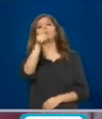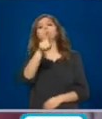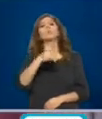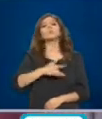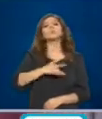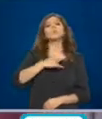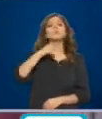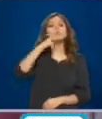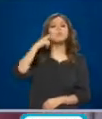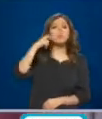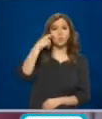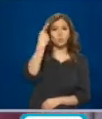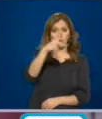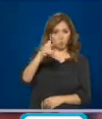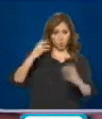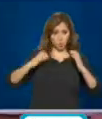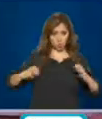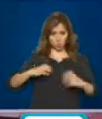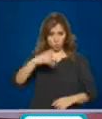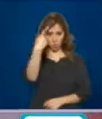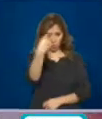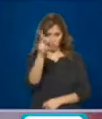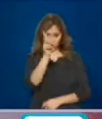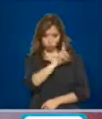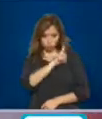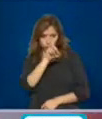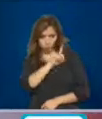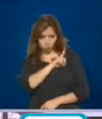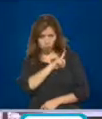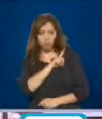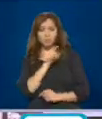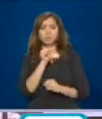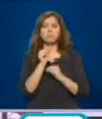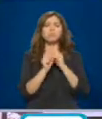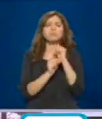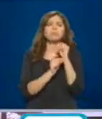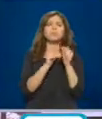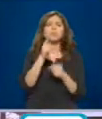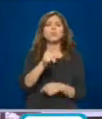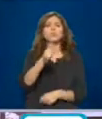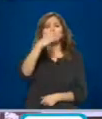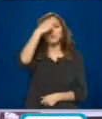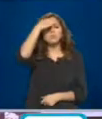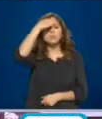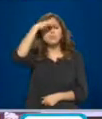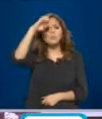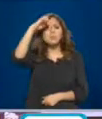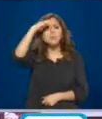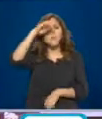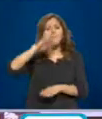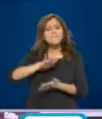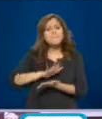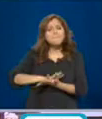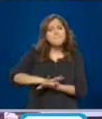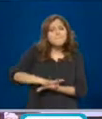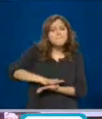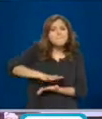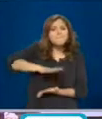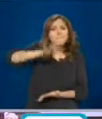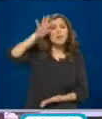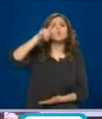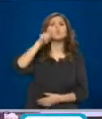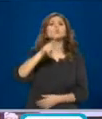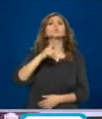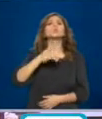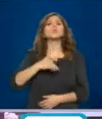bonito aún, autoerotismo. Vamos como ensayando orgasmos que van en aumento hasta llegar al éxtasis. Se habla de